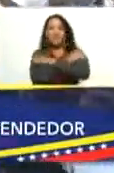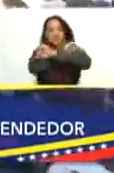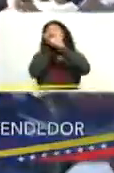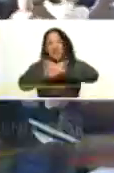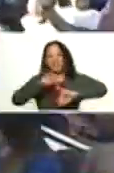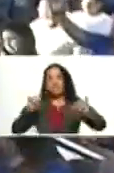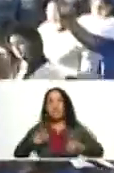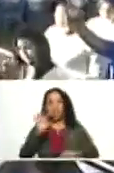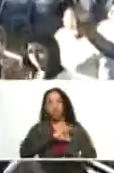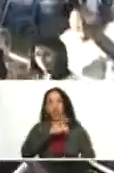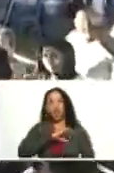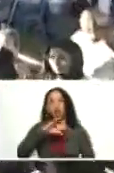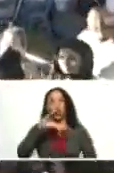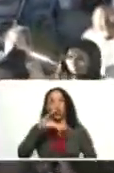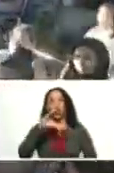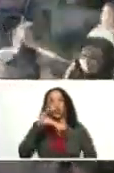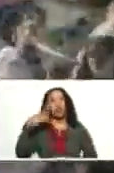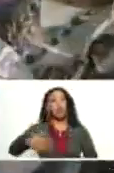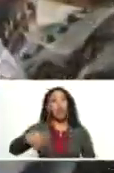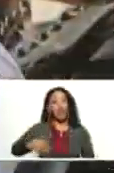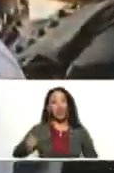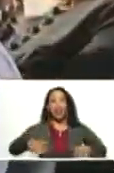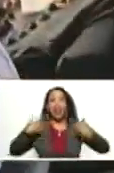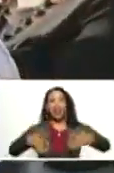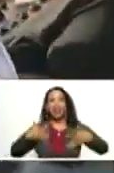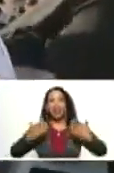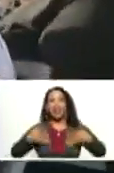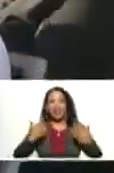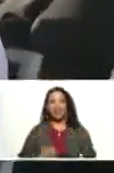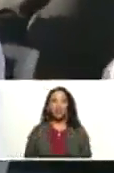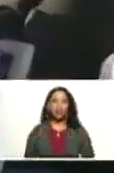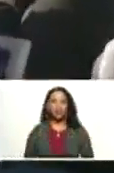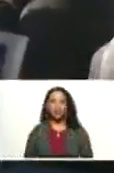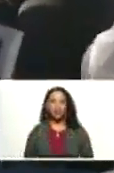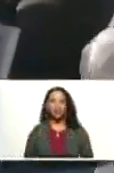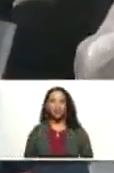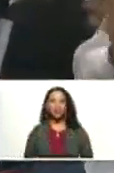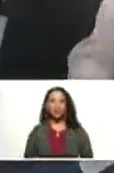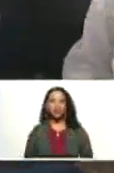derecho. Con la alegría como derecho.